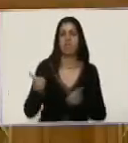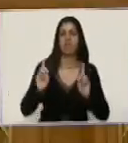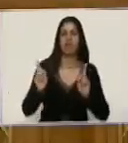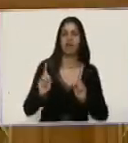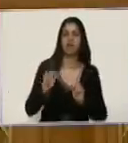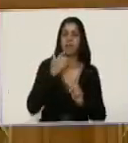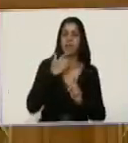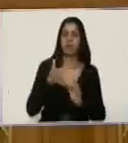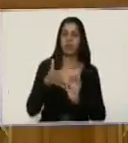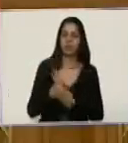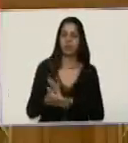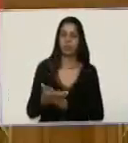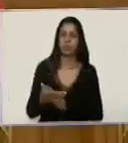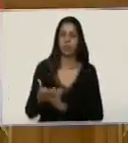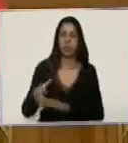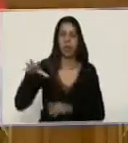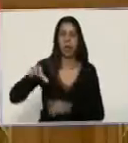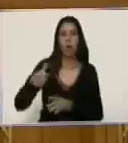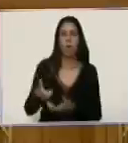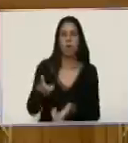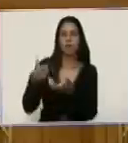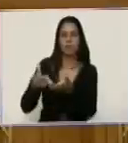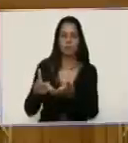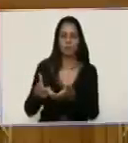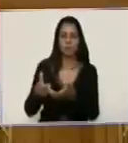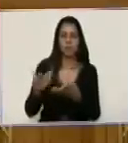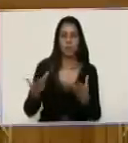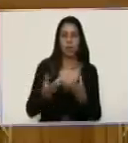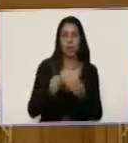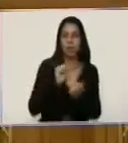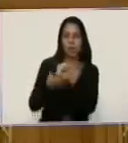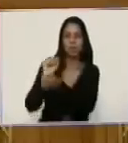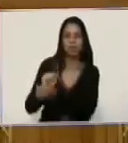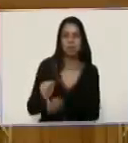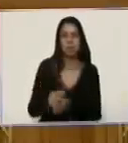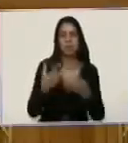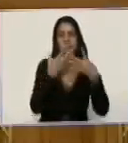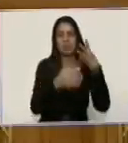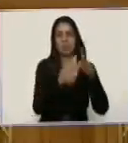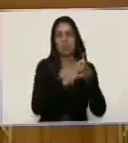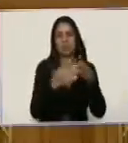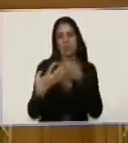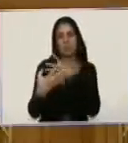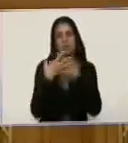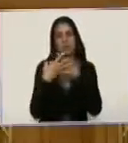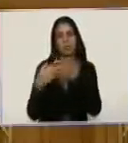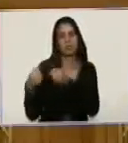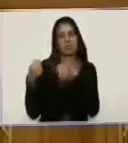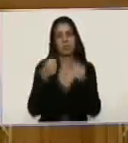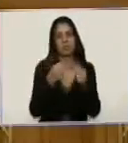créditos para la compra de armamento, los metió a todos en un calabozo y firmaron el crédito de un calabozo.